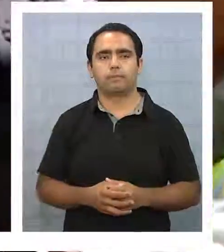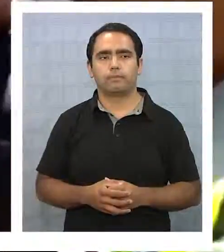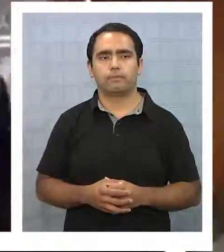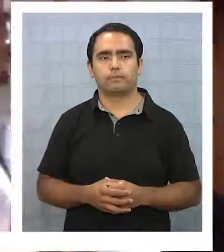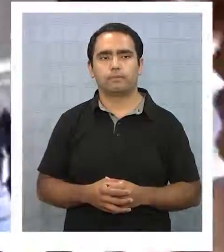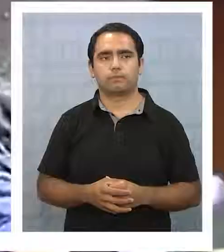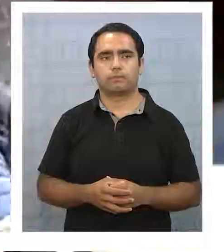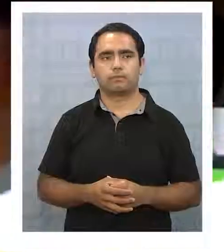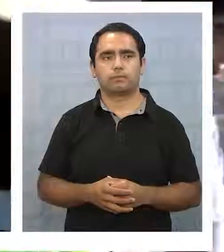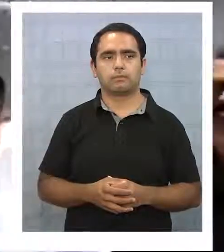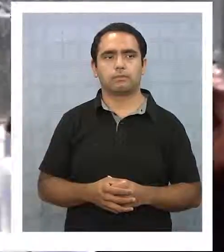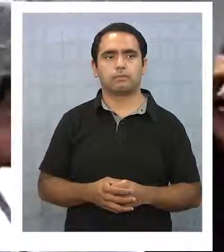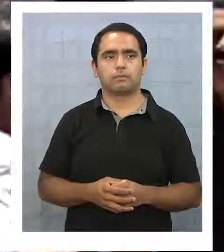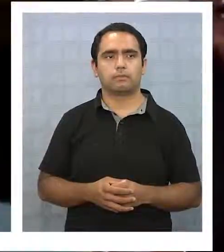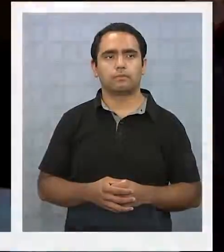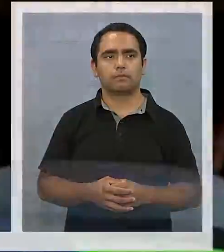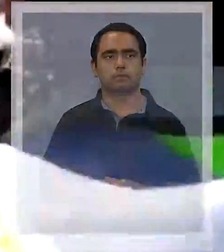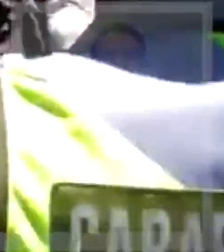¡Gracias!